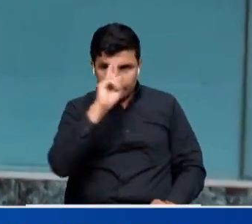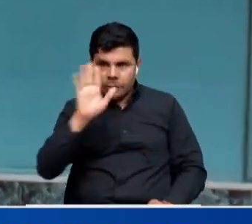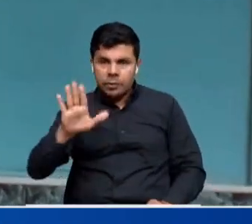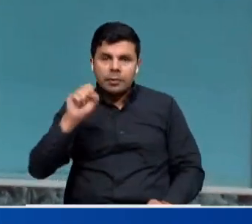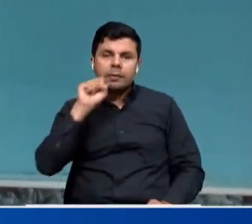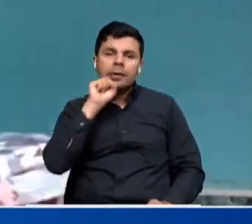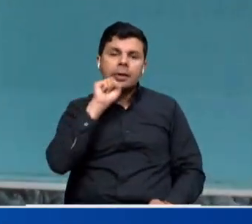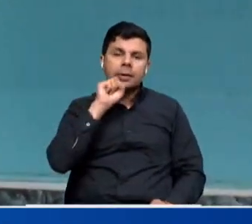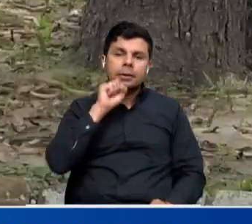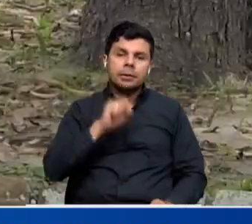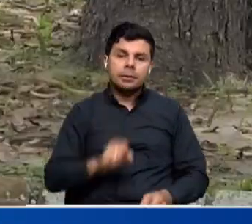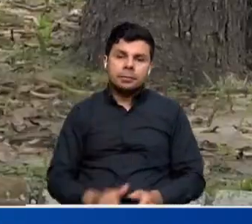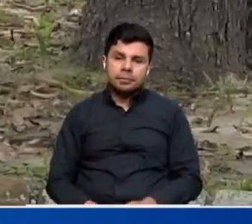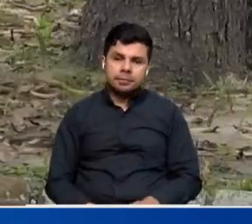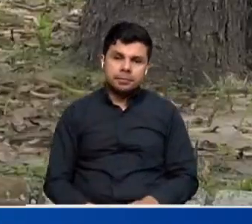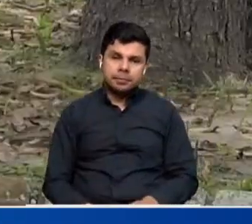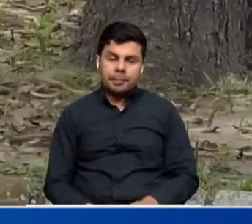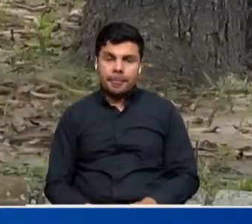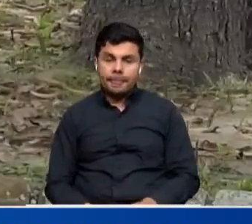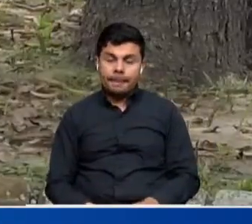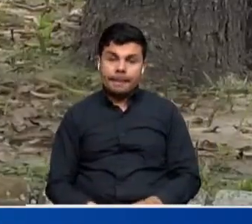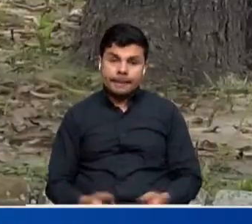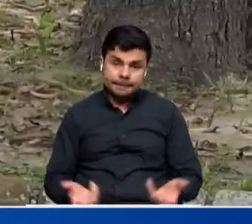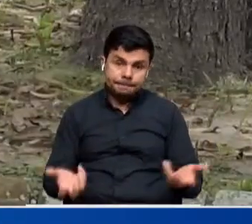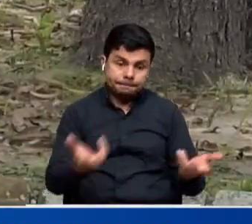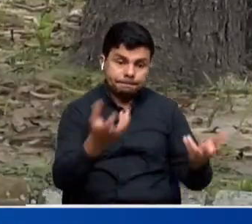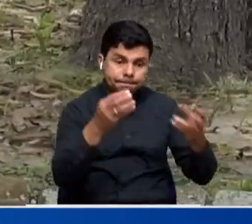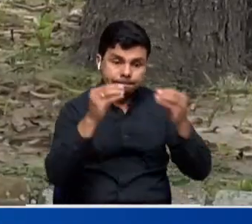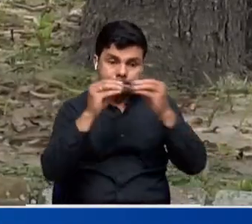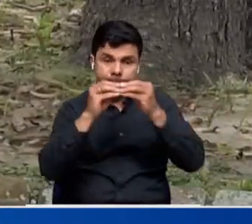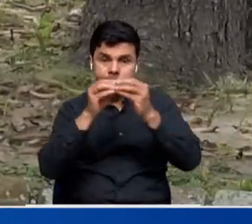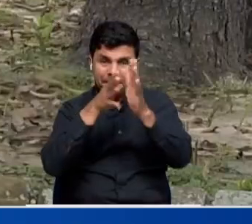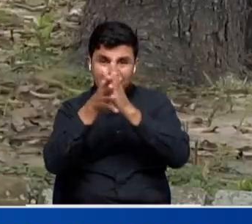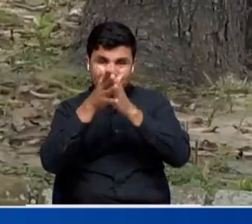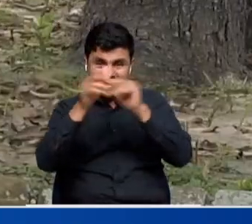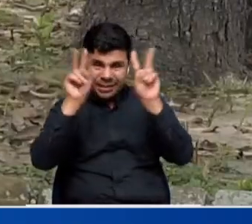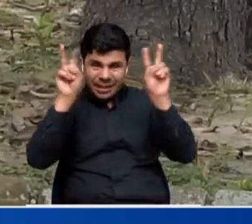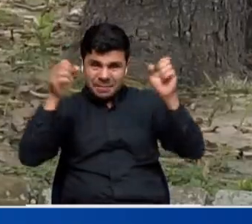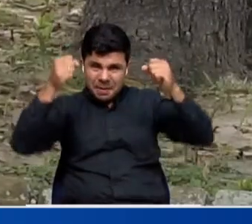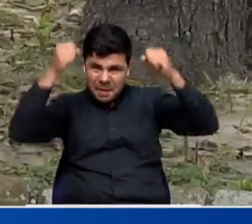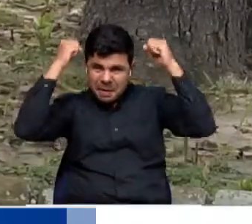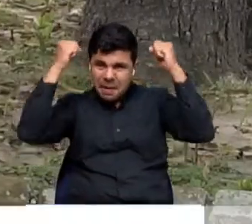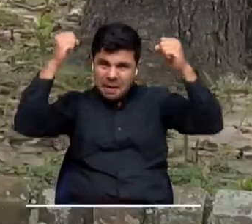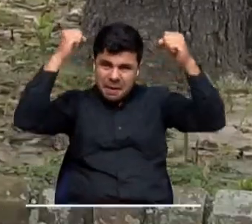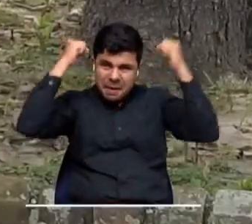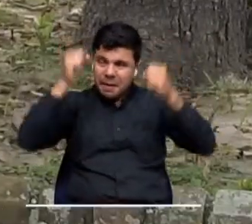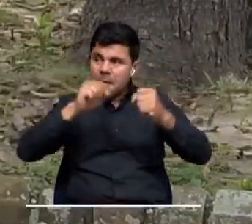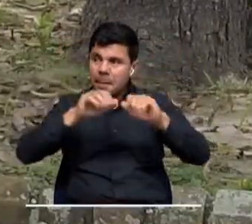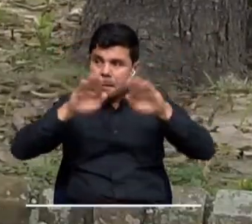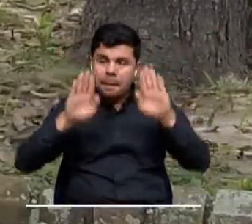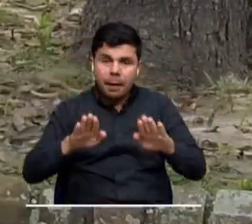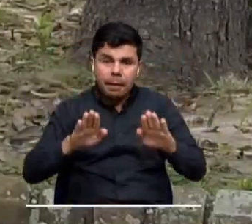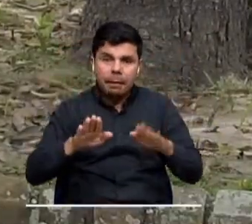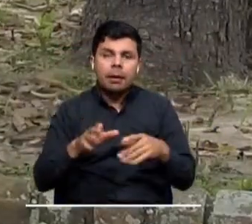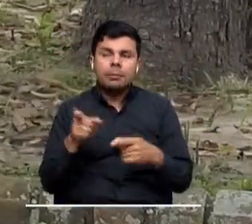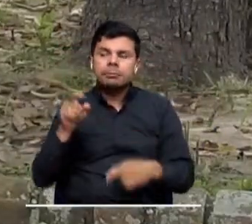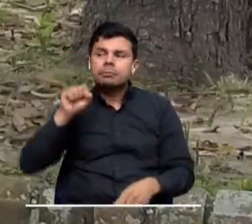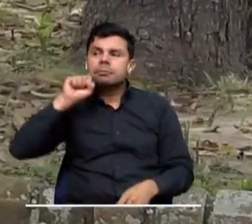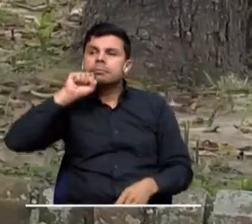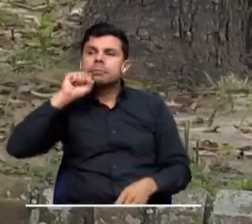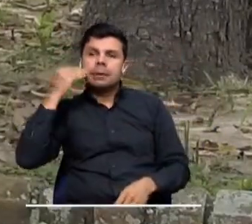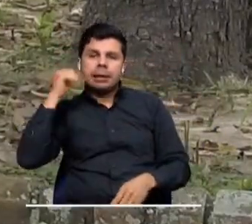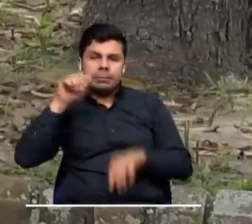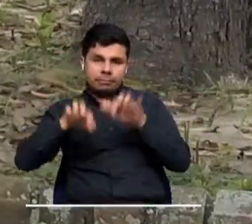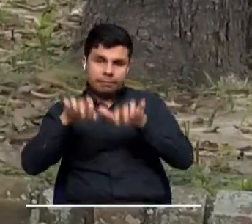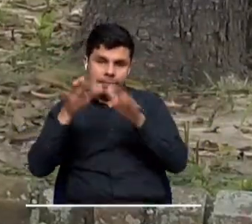Bermeja. Y precisamente en torno al paro y a las preocupaciones desde Barranca Bermeja, la Secretaría de Educación